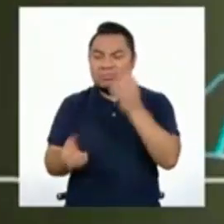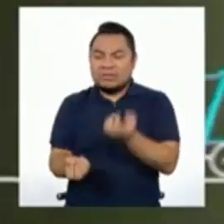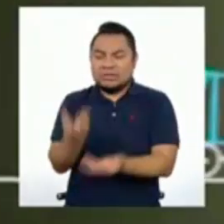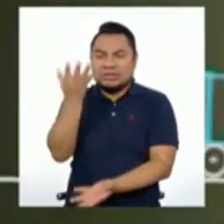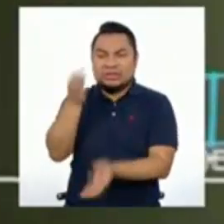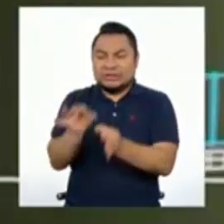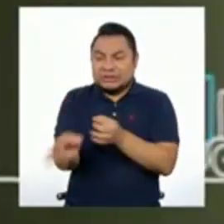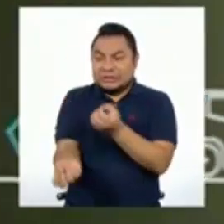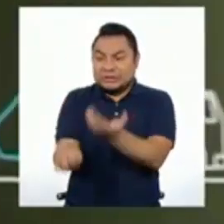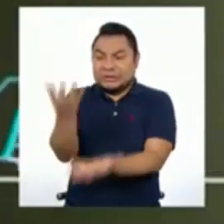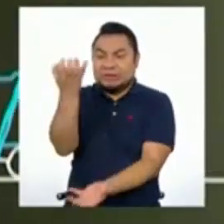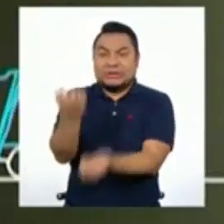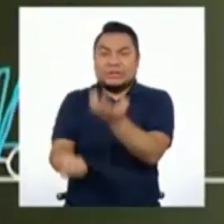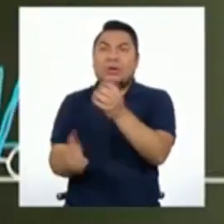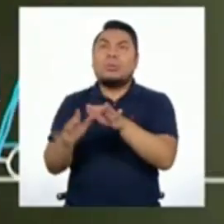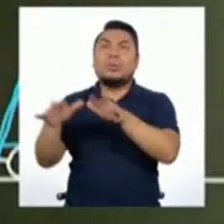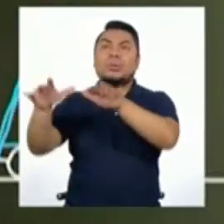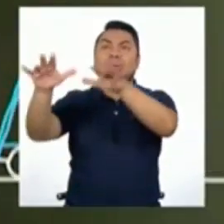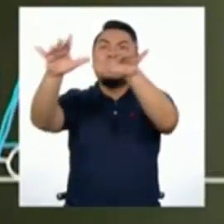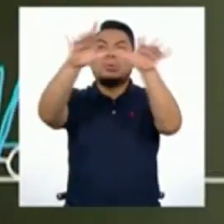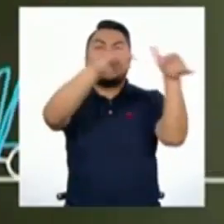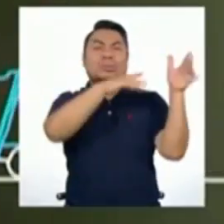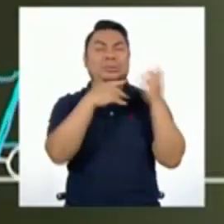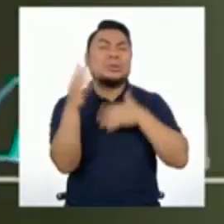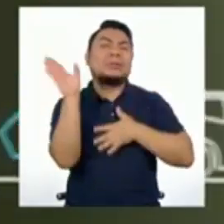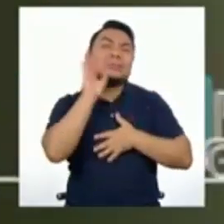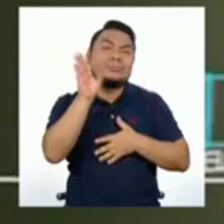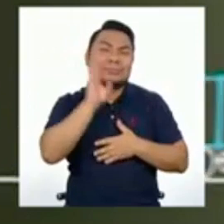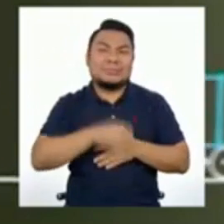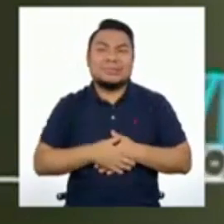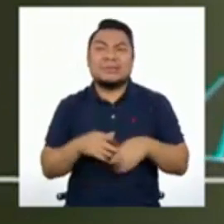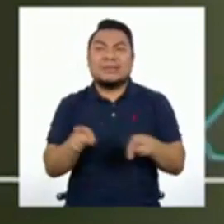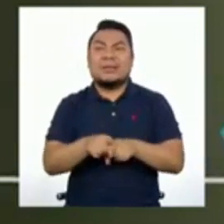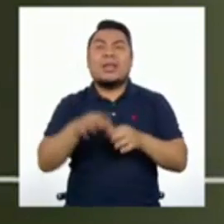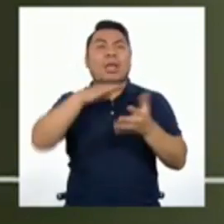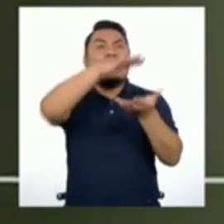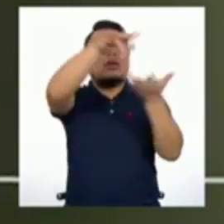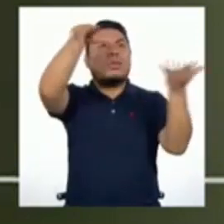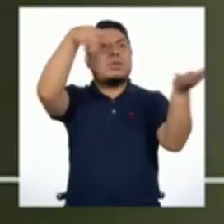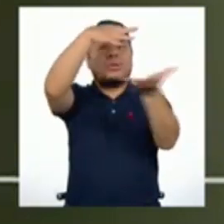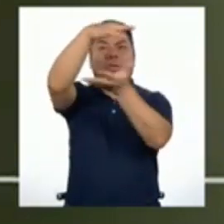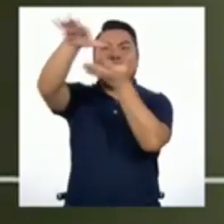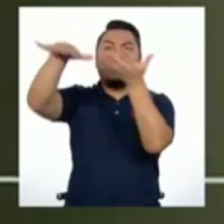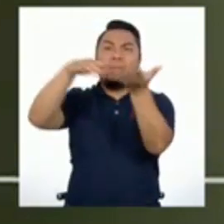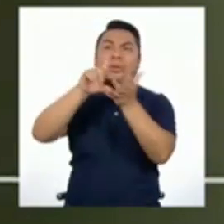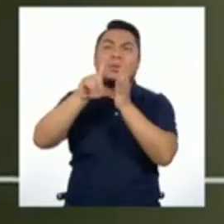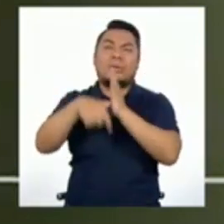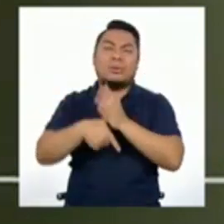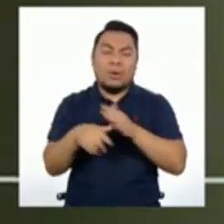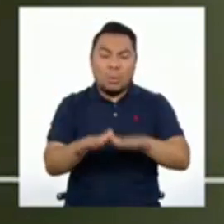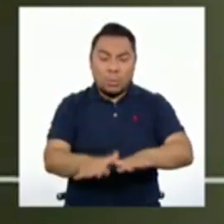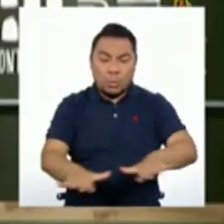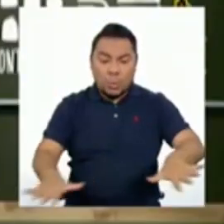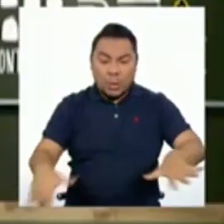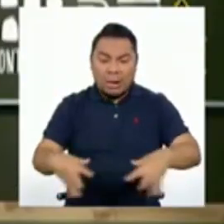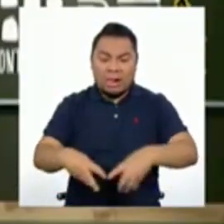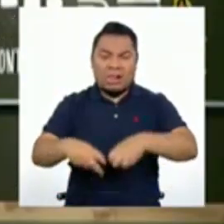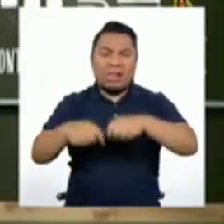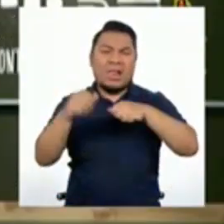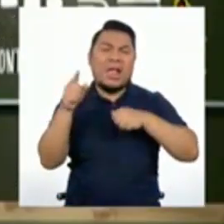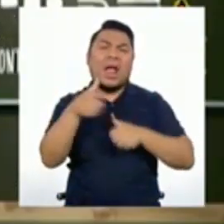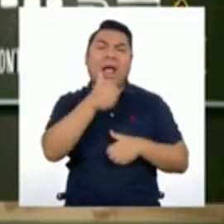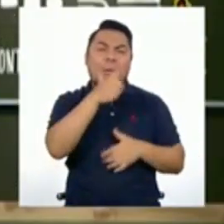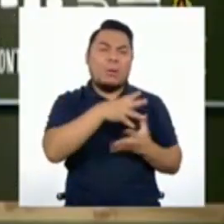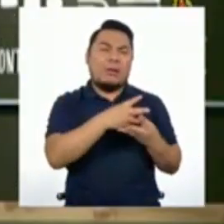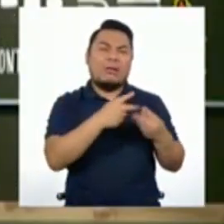aire. Otras veces las dispone sobre basurales a cielo abierto y con el tiempo también se contamina el suelo y el agua.